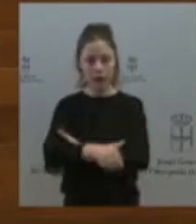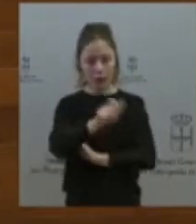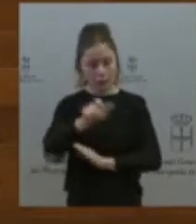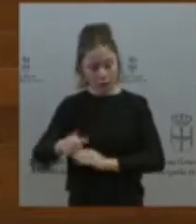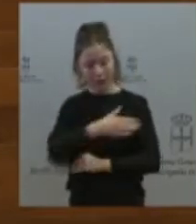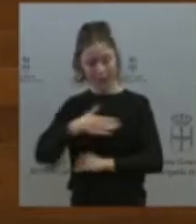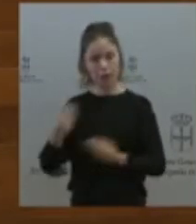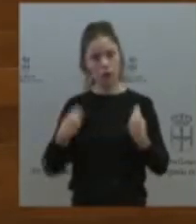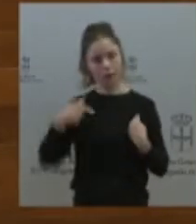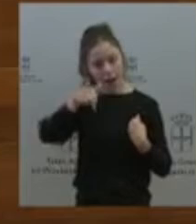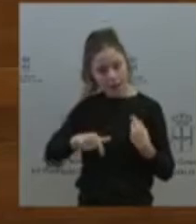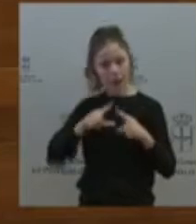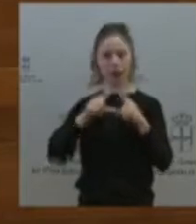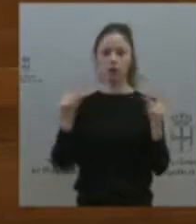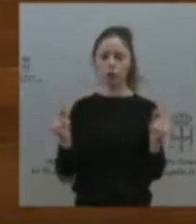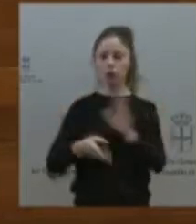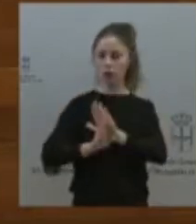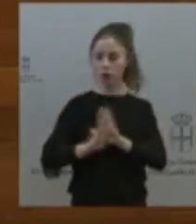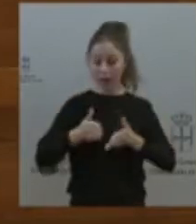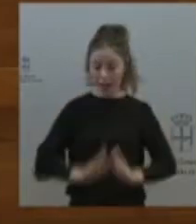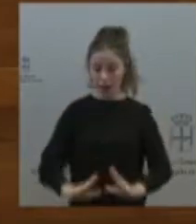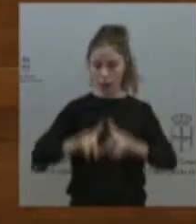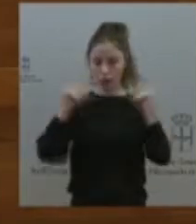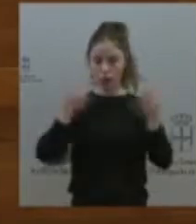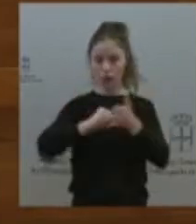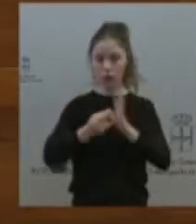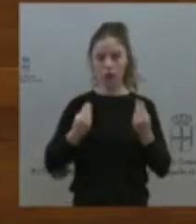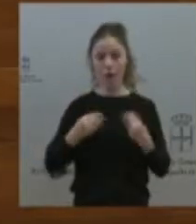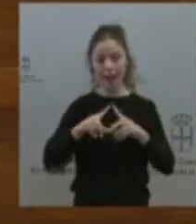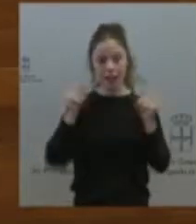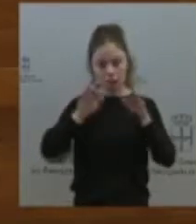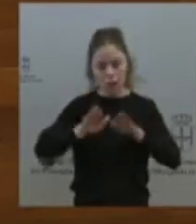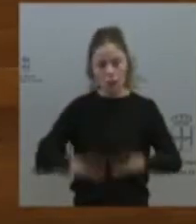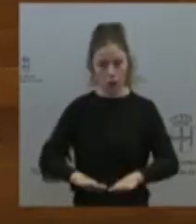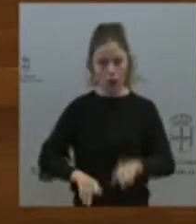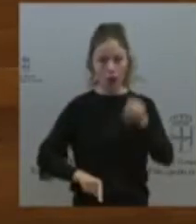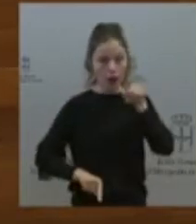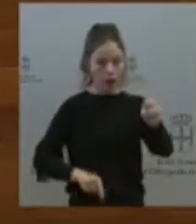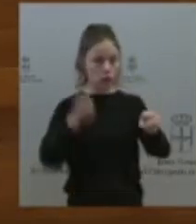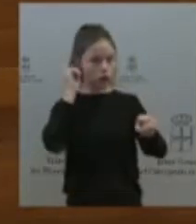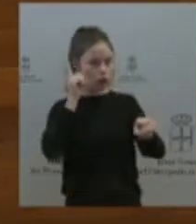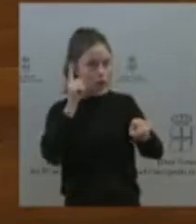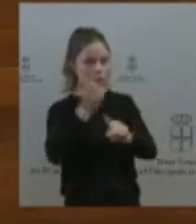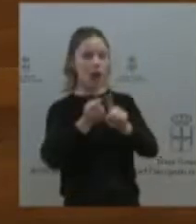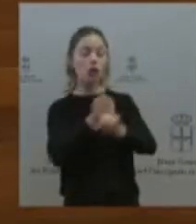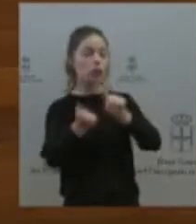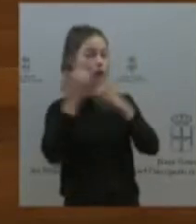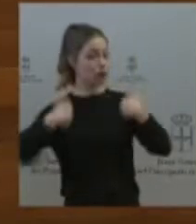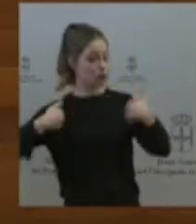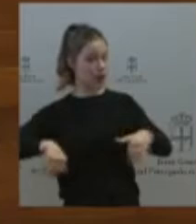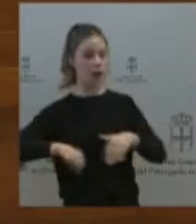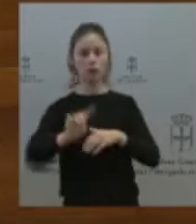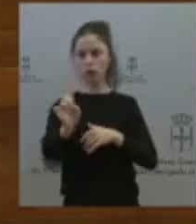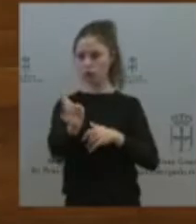hijos en Asturias, que tenga un proyecto de vida. ¿Eso por sí solo soluciona los problemas? No, por supuesto que no. Necesitamos políticas de vivienda pública, donde usted me